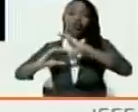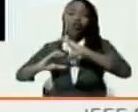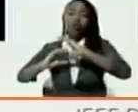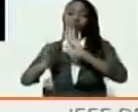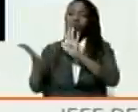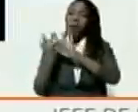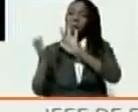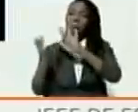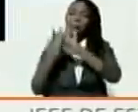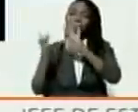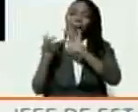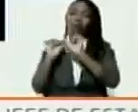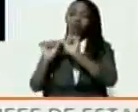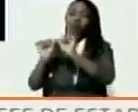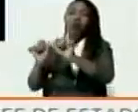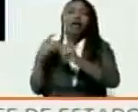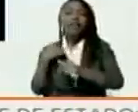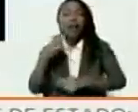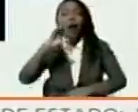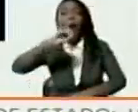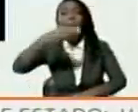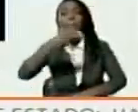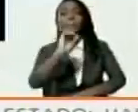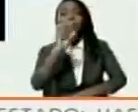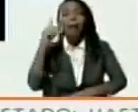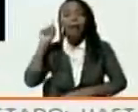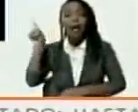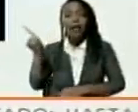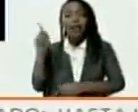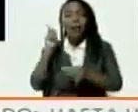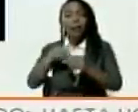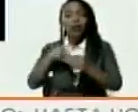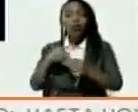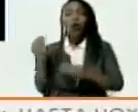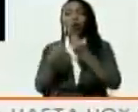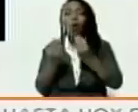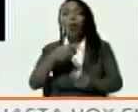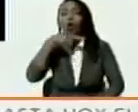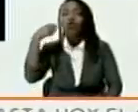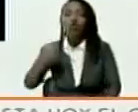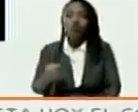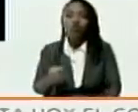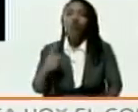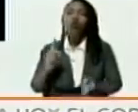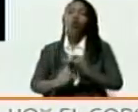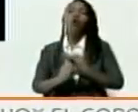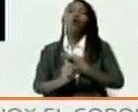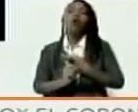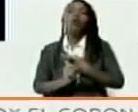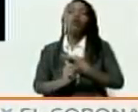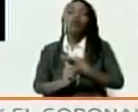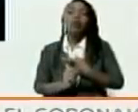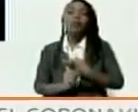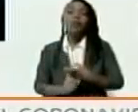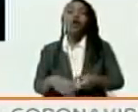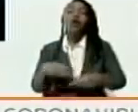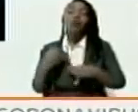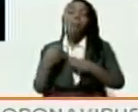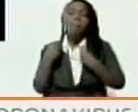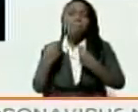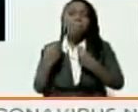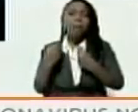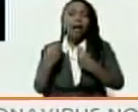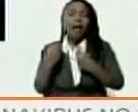OPEP, con los socios como Rusia, productores petroleros, para